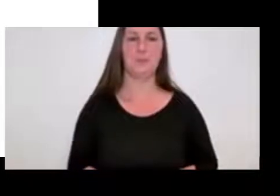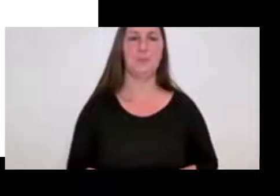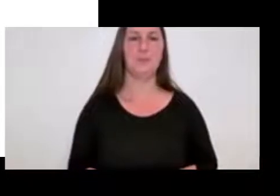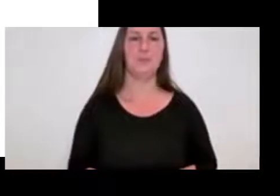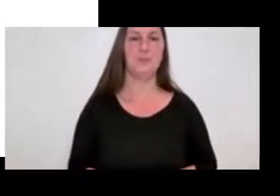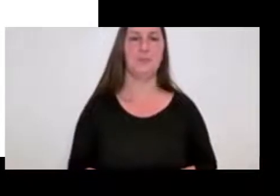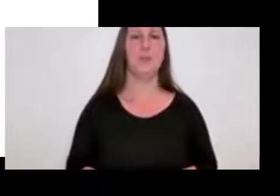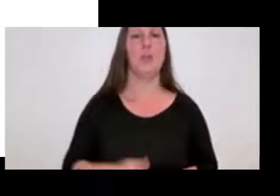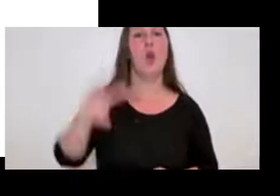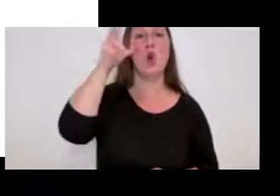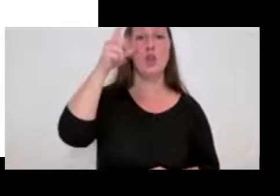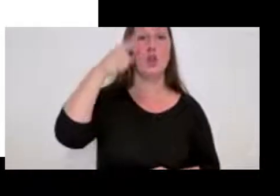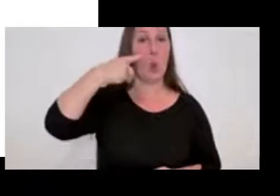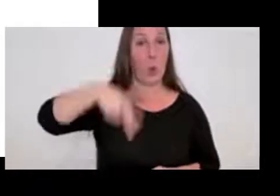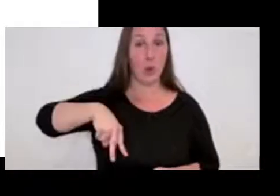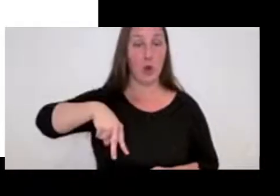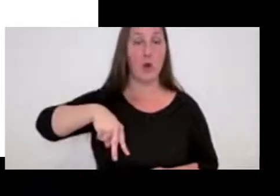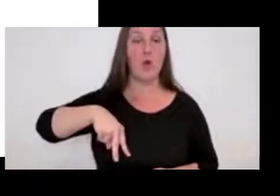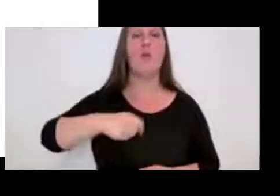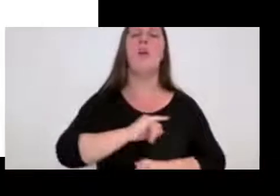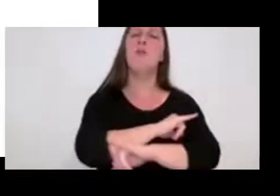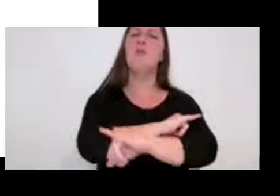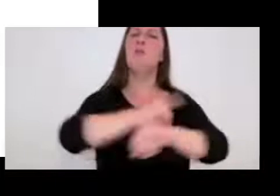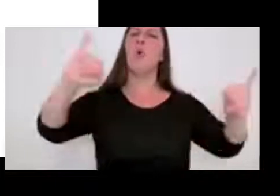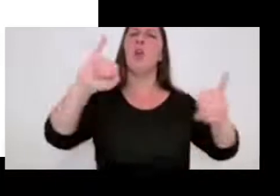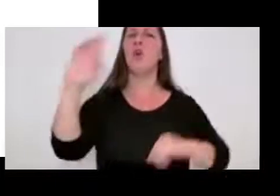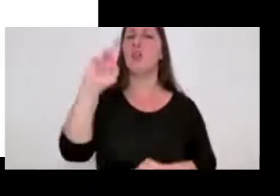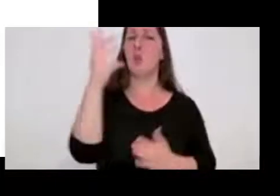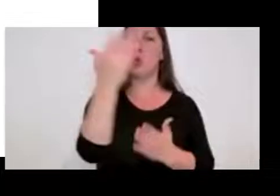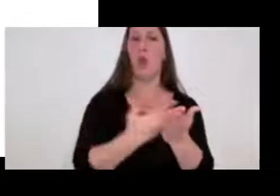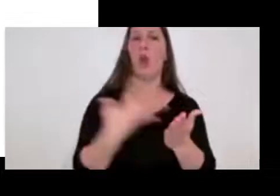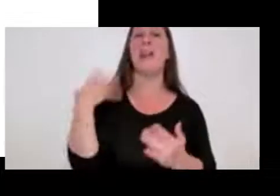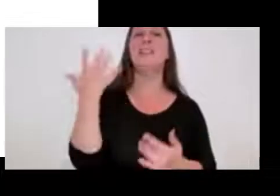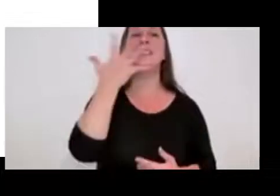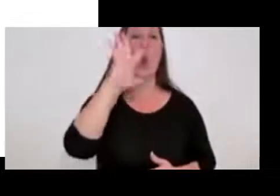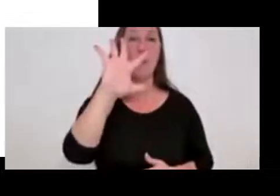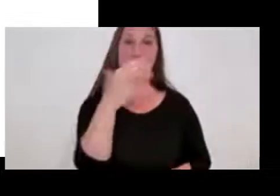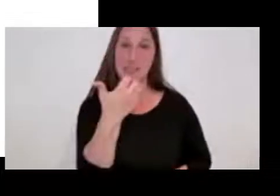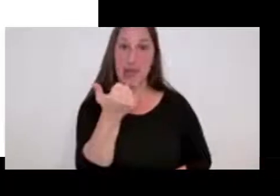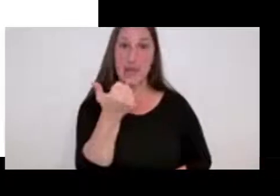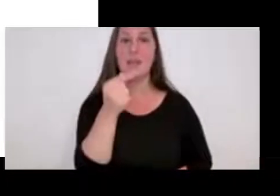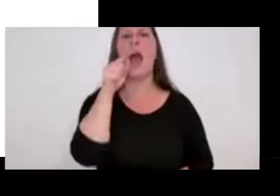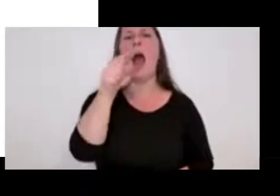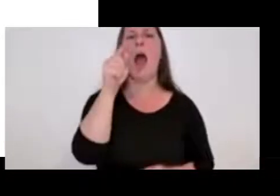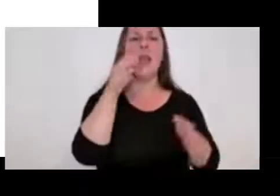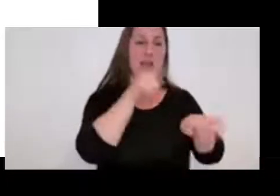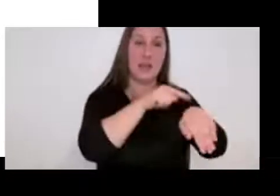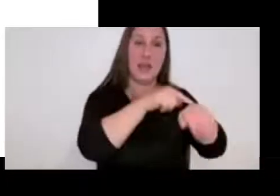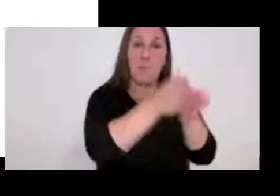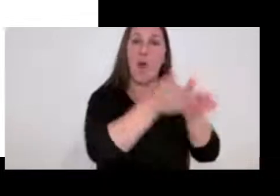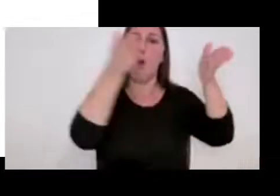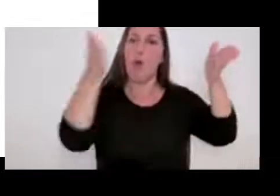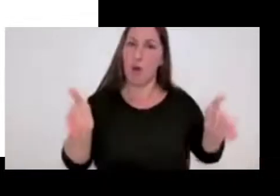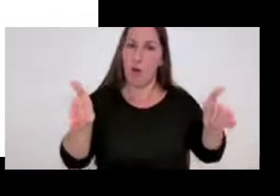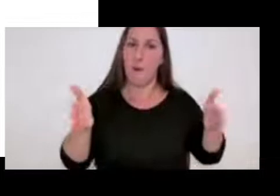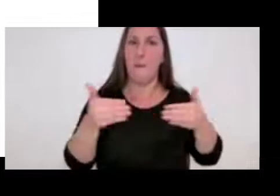El 8 de junio se publicó la Resolución General 5006, se prorroga la presentación de